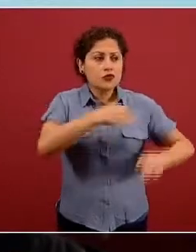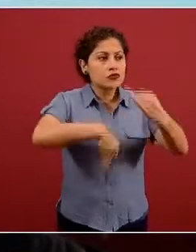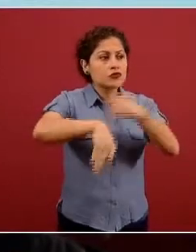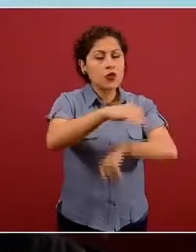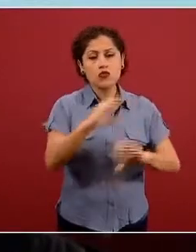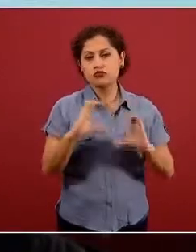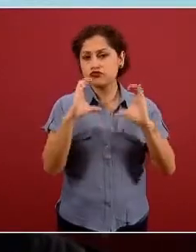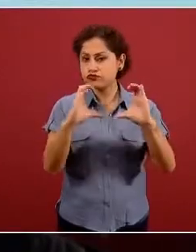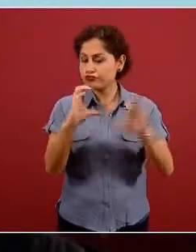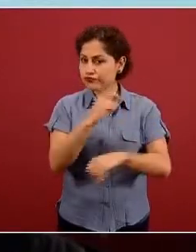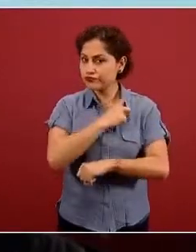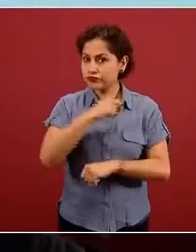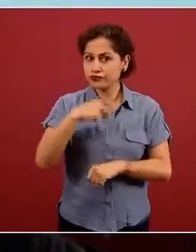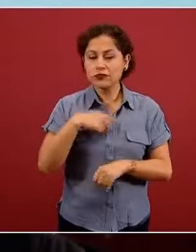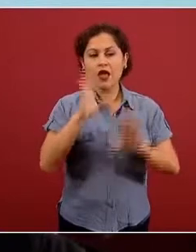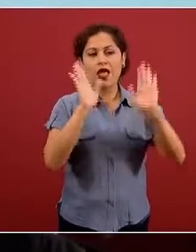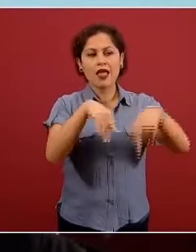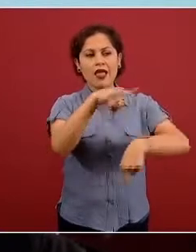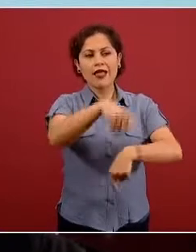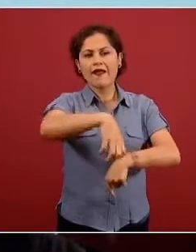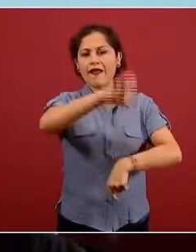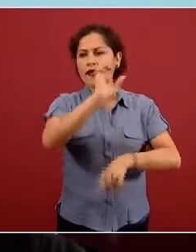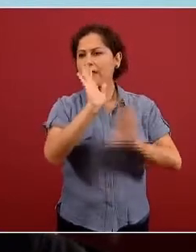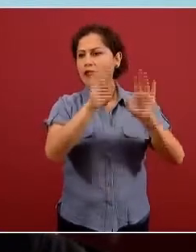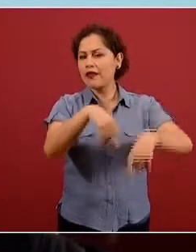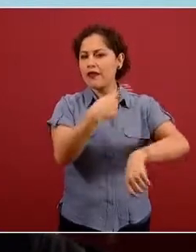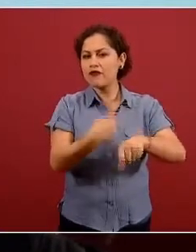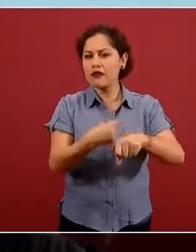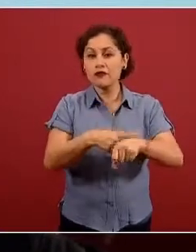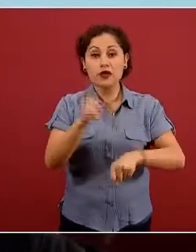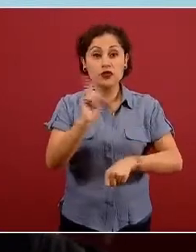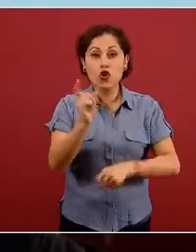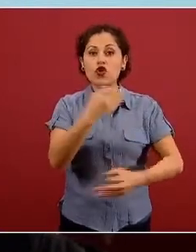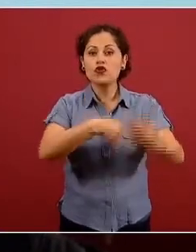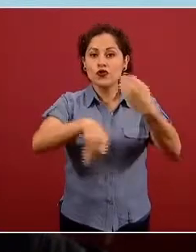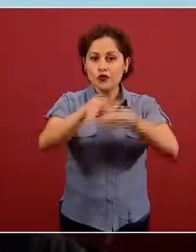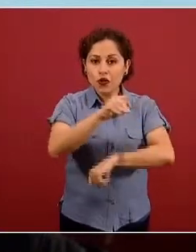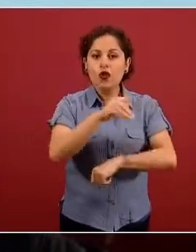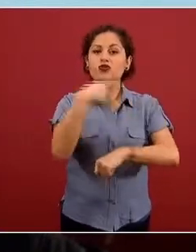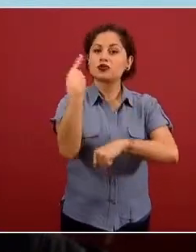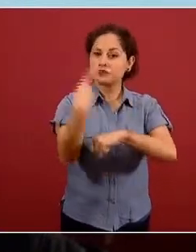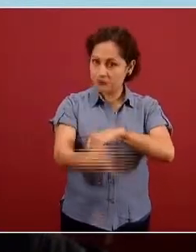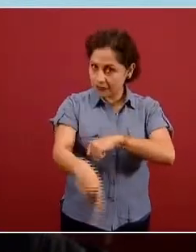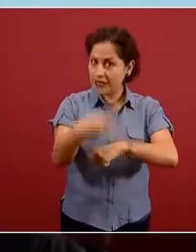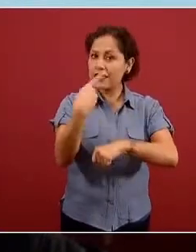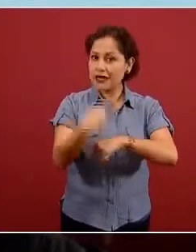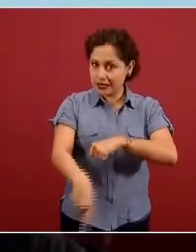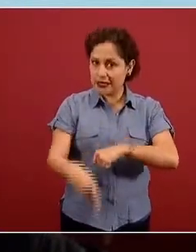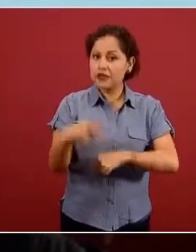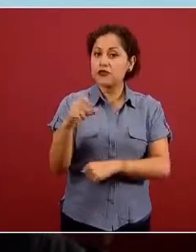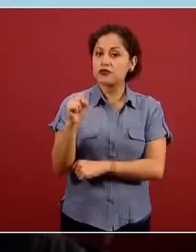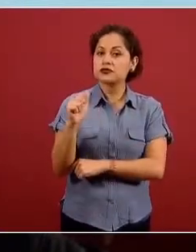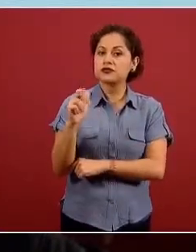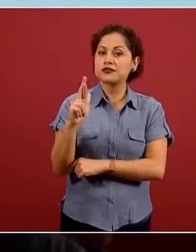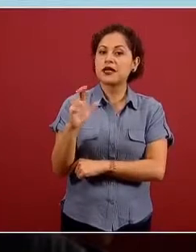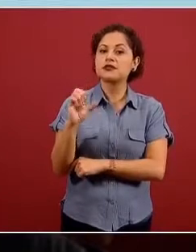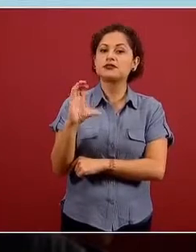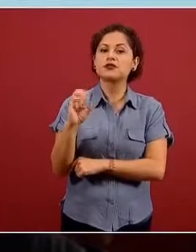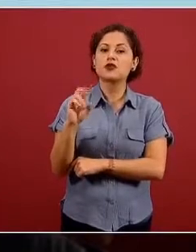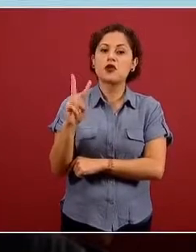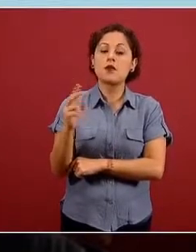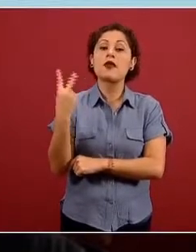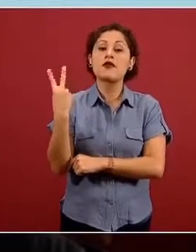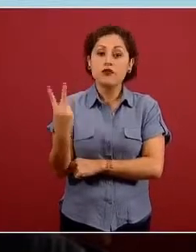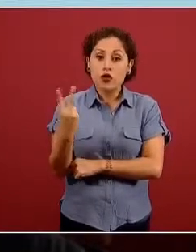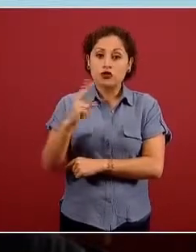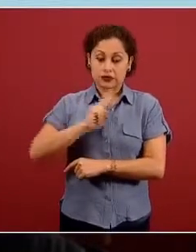COVID. Todas y todos nos podemos infectar por el virus SARS-CoV-2, el que causa COVID. Los mecanismos los hemos explicado y